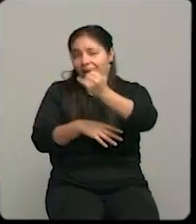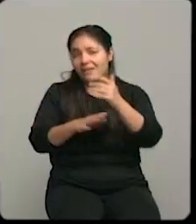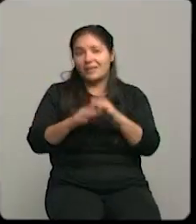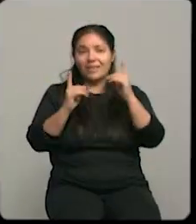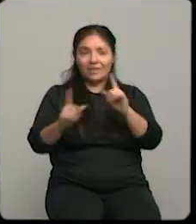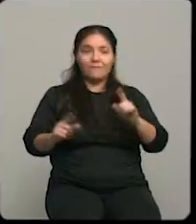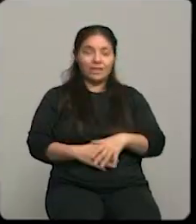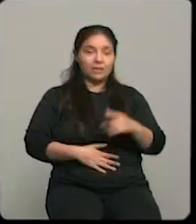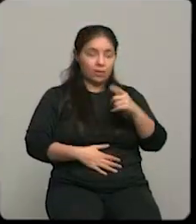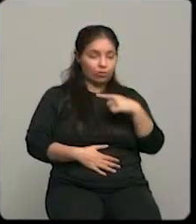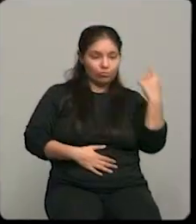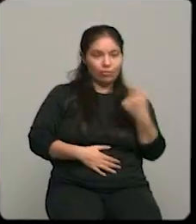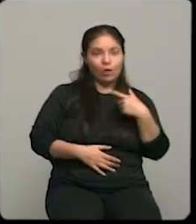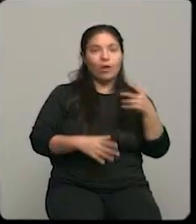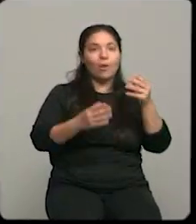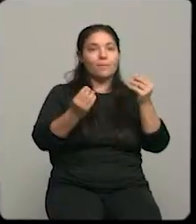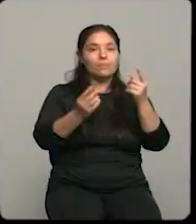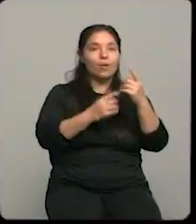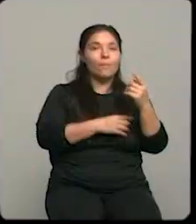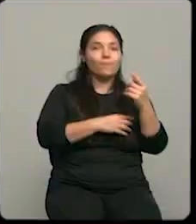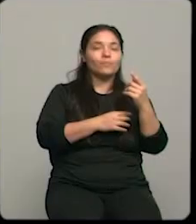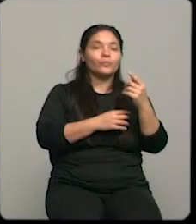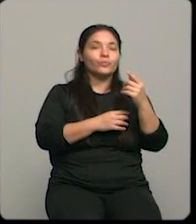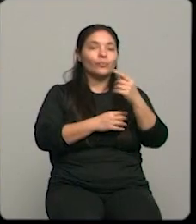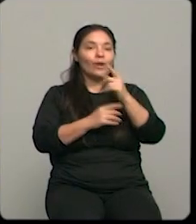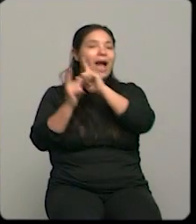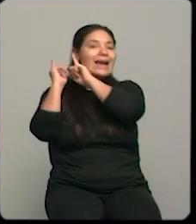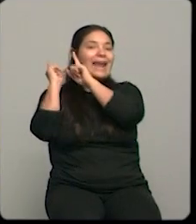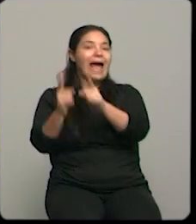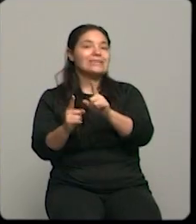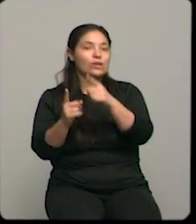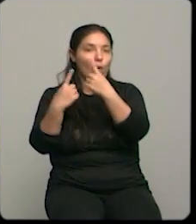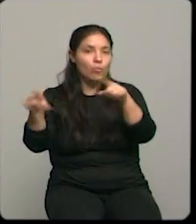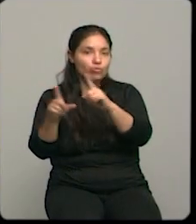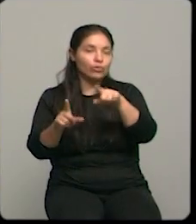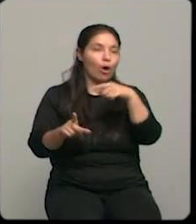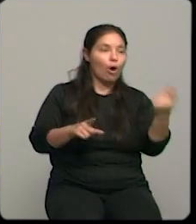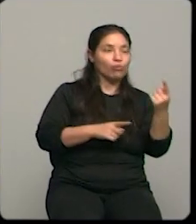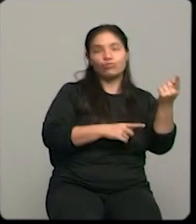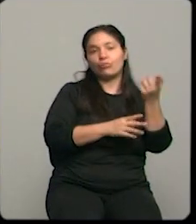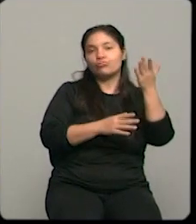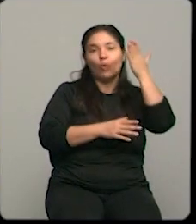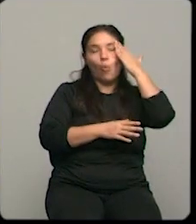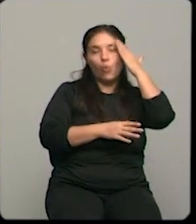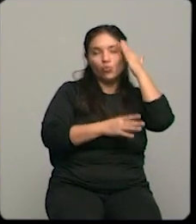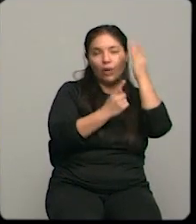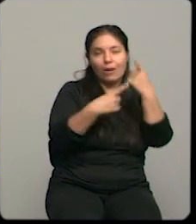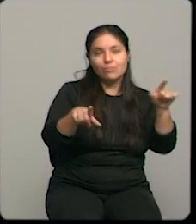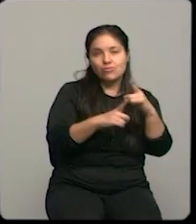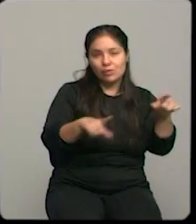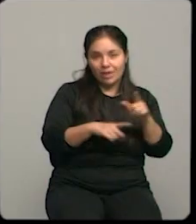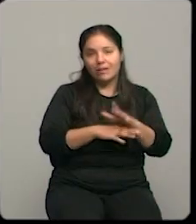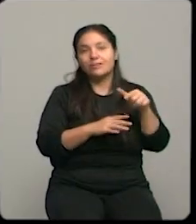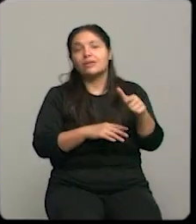géneros clásicos, sin ponerse colorado en lo más mínimo. Sin ninguna objeción, claro. Y con el mismo profesionalismo, ¿no? Que